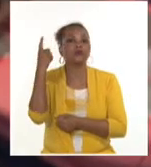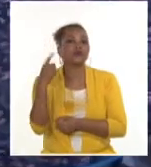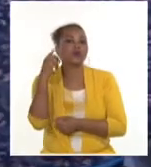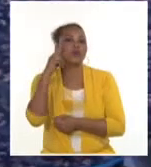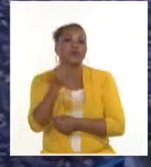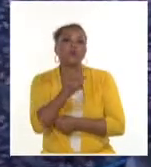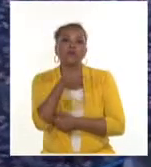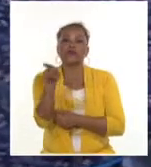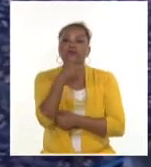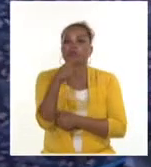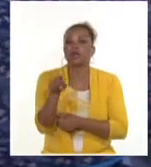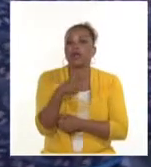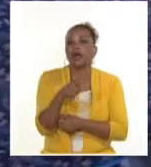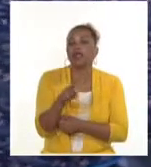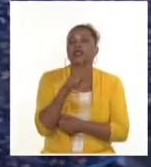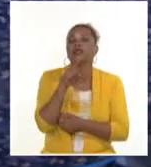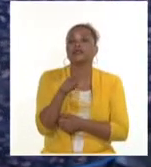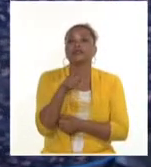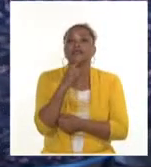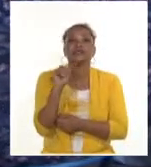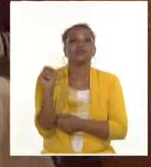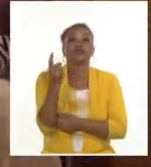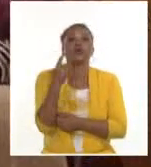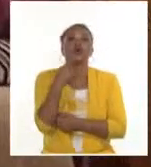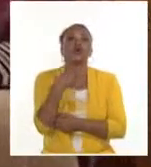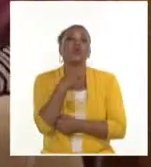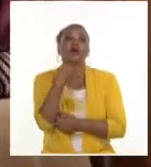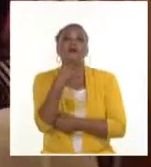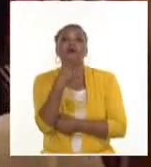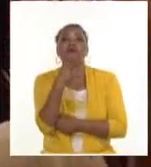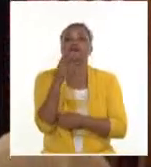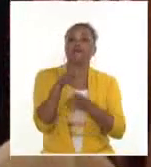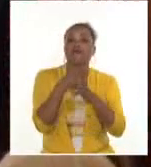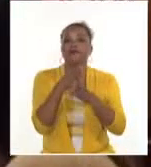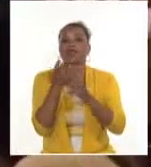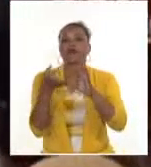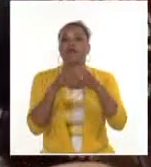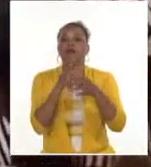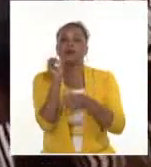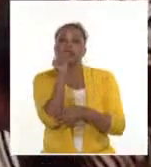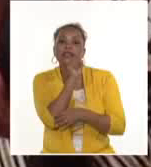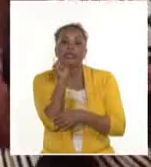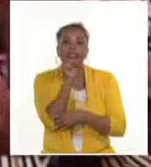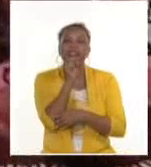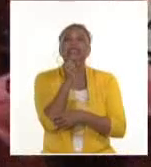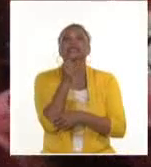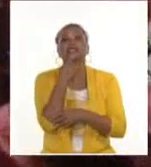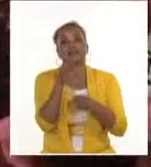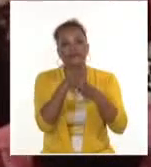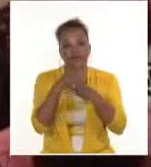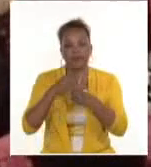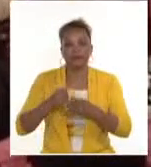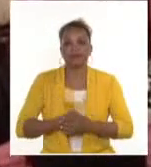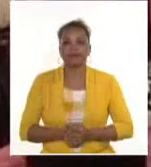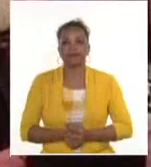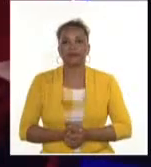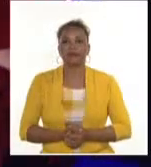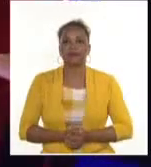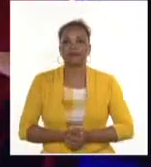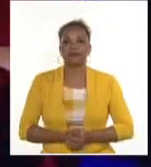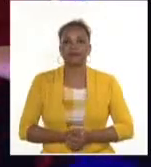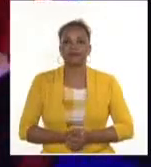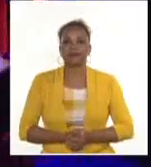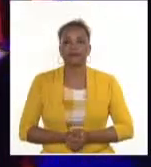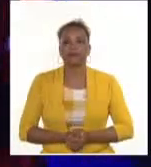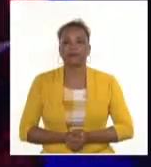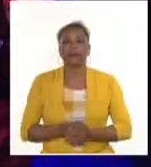una especie de orquestación solo con las voces continúa el Festival Internacional de coros corava 2024 un